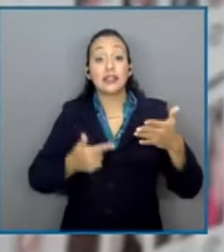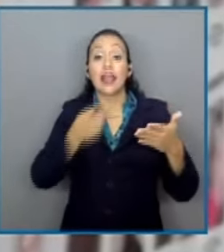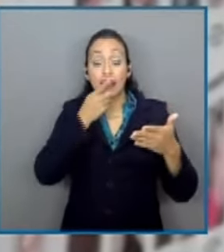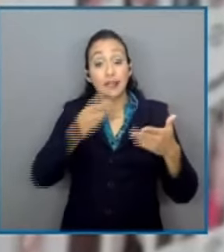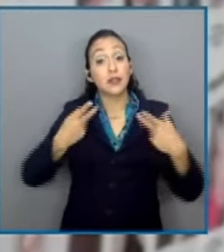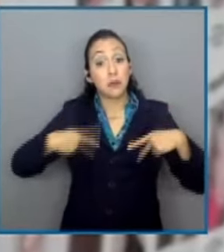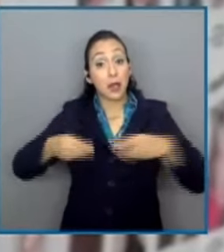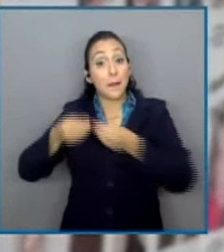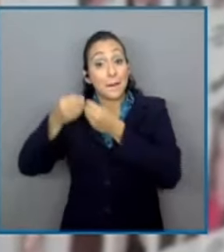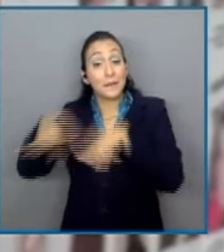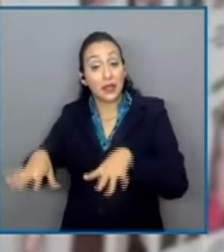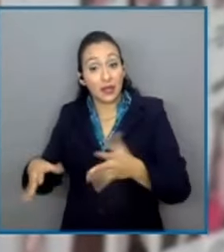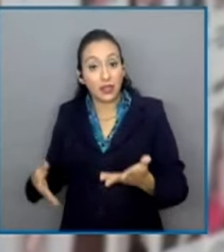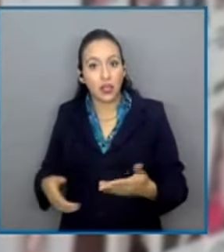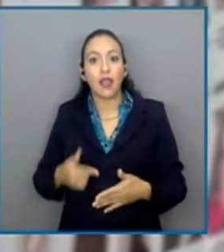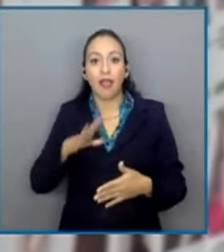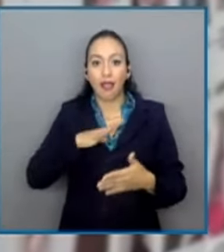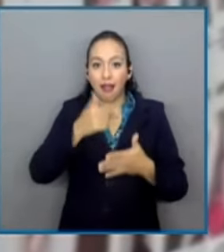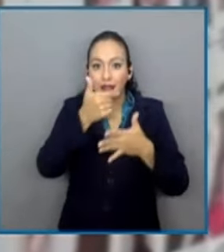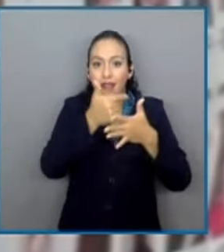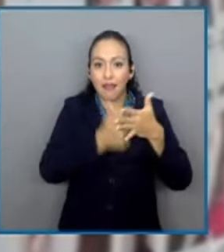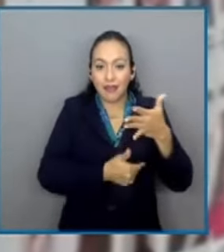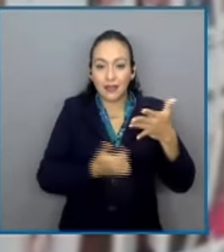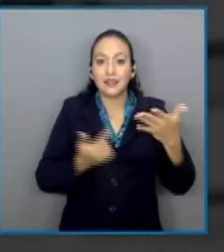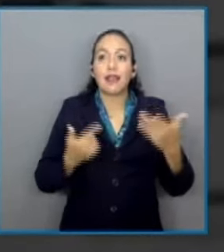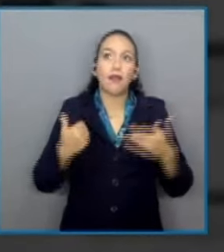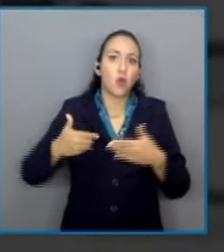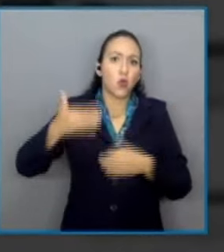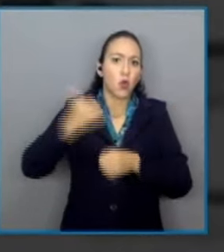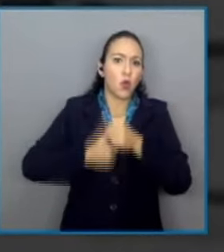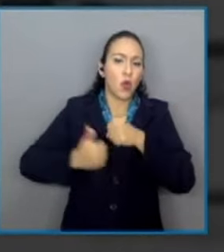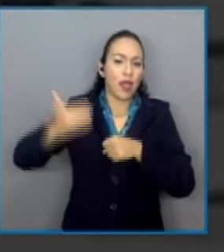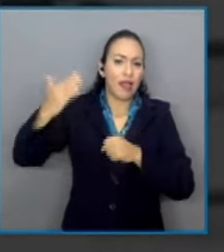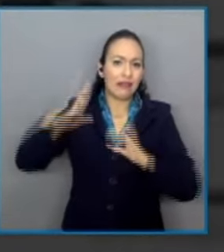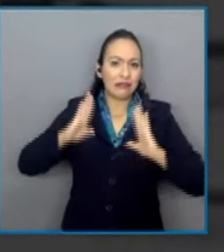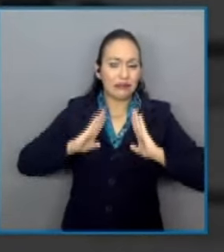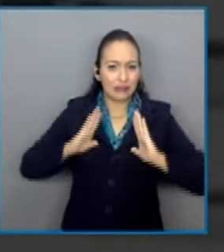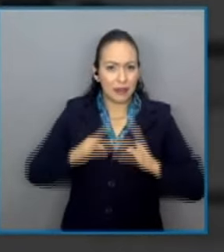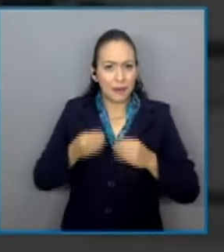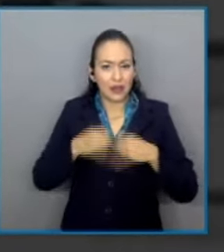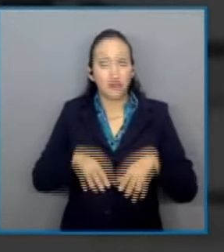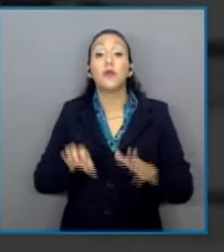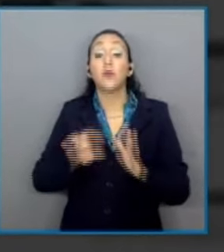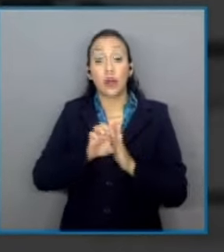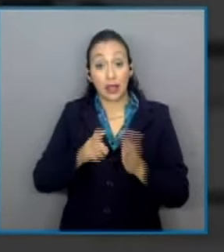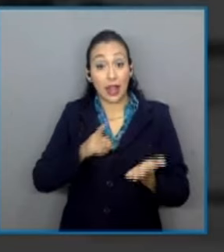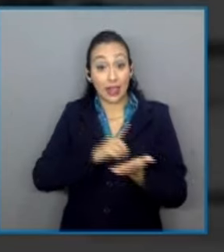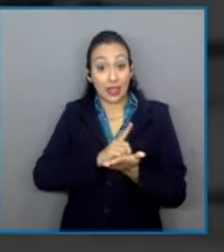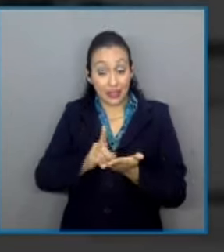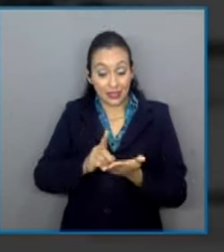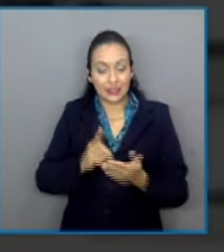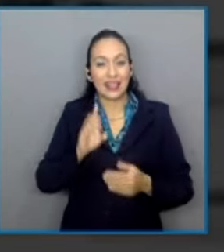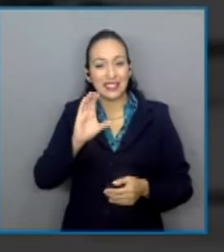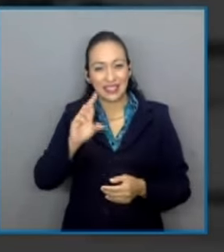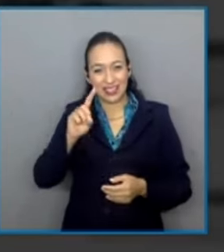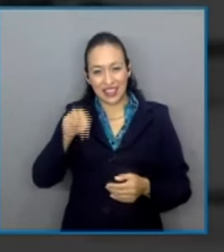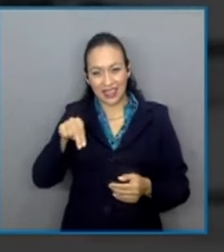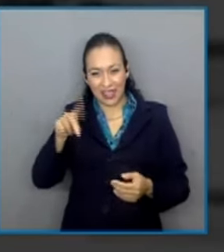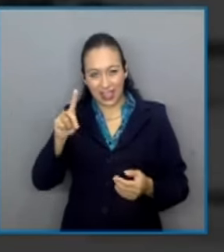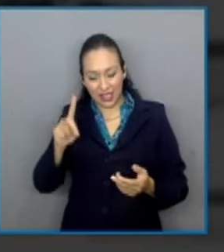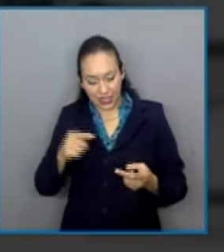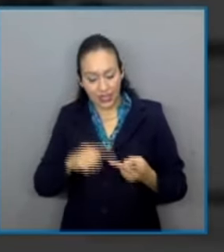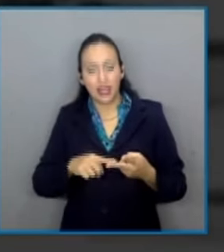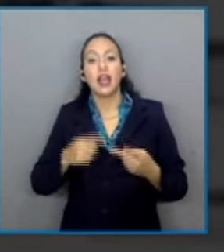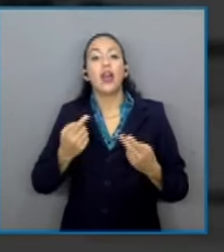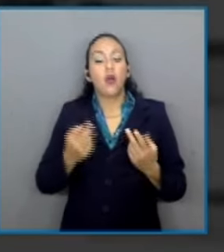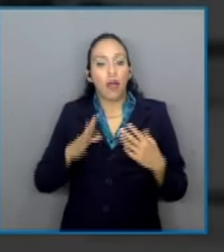en listas de informes de la FEMOST, Converdad, CNDH, en archivos de la represión o en el Registro Nacional de